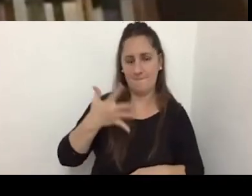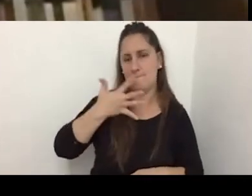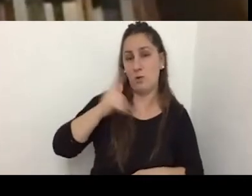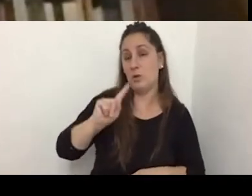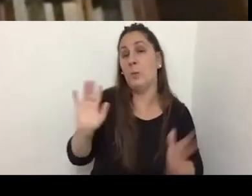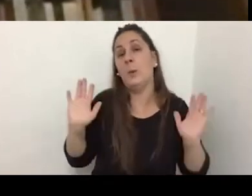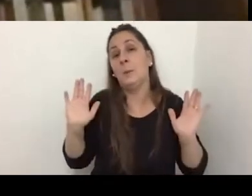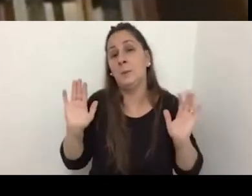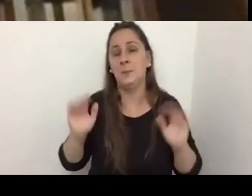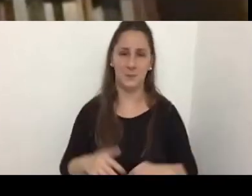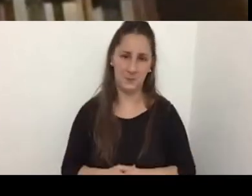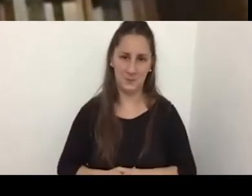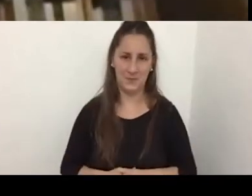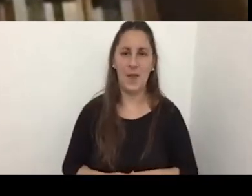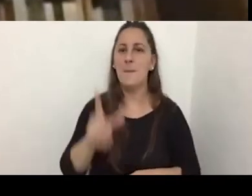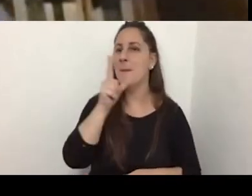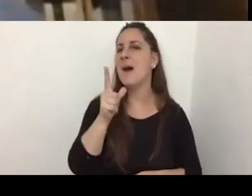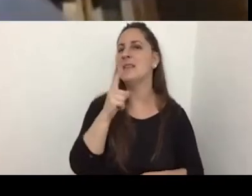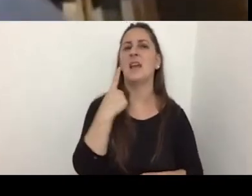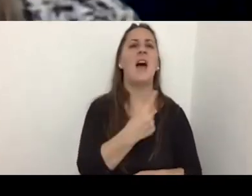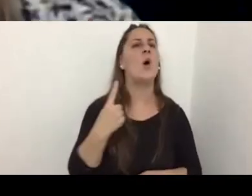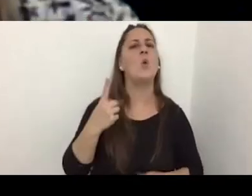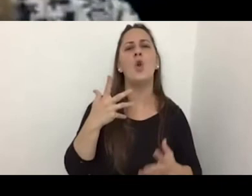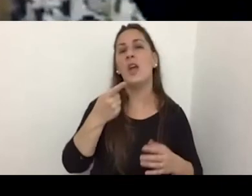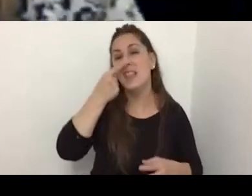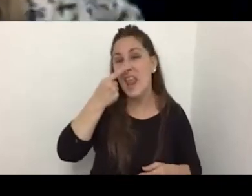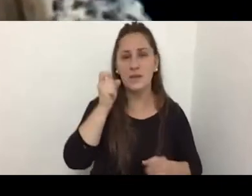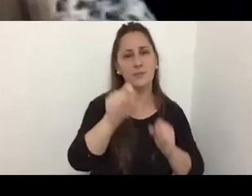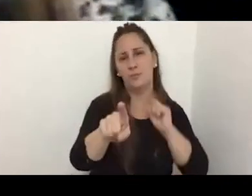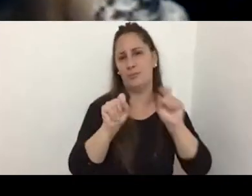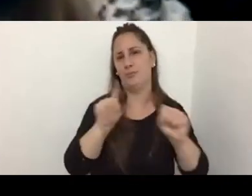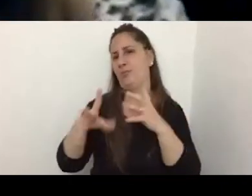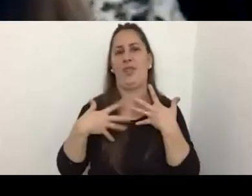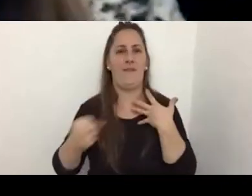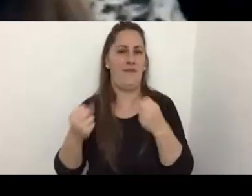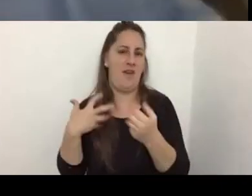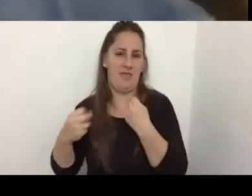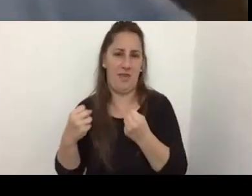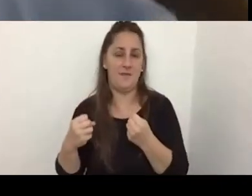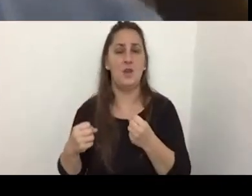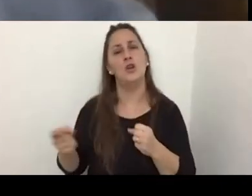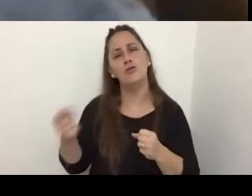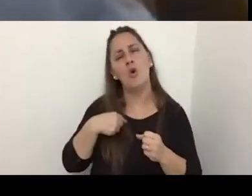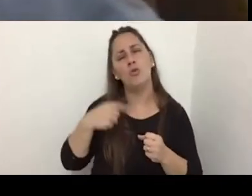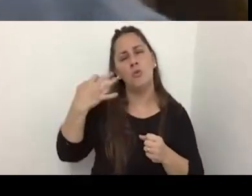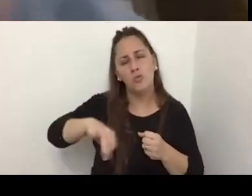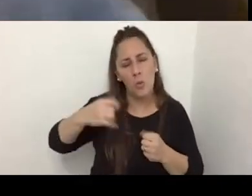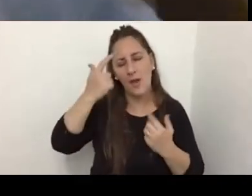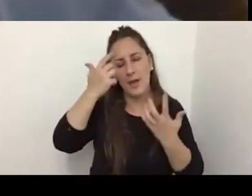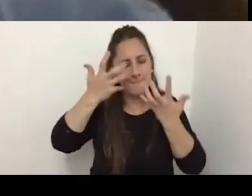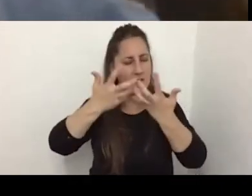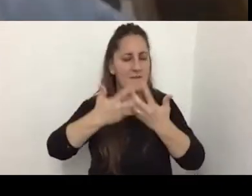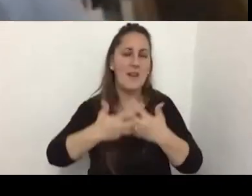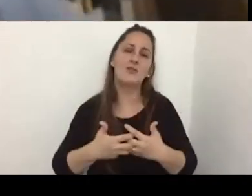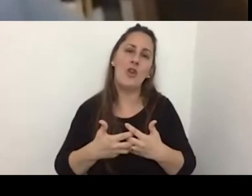me parece que uno tiene que defender sus intereses. Entonces, para entenderlo tuve que reflexionar. Vamos a decir, algo